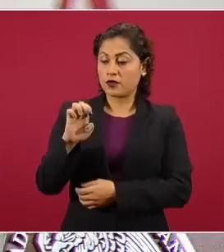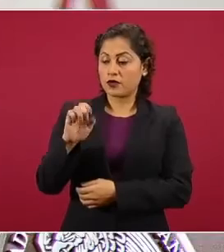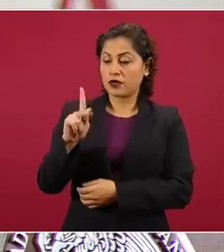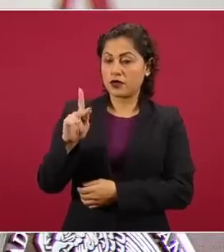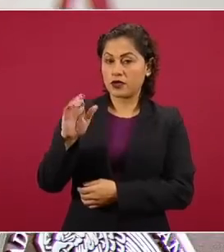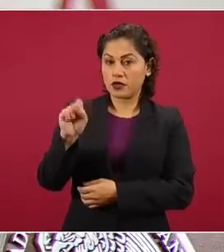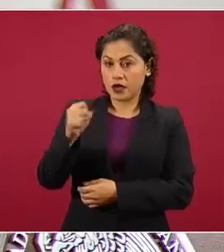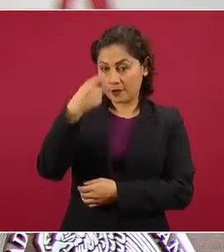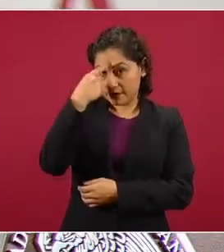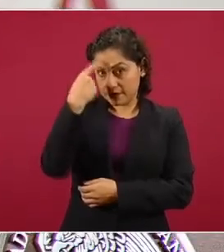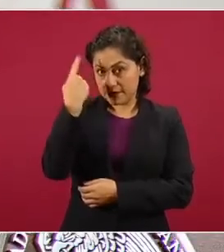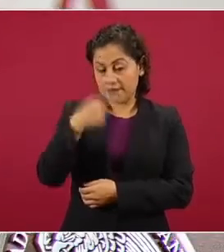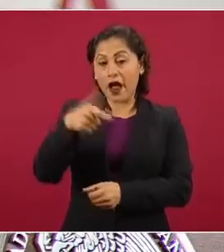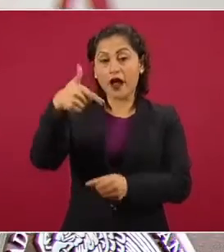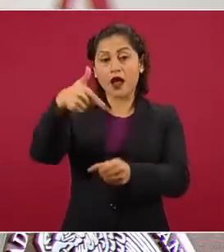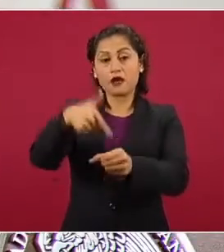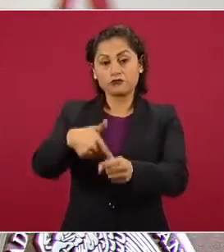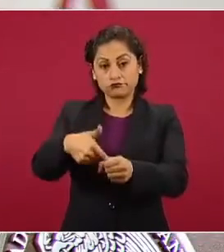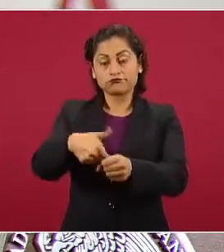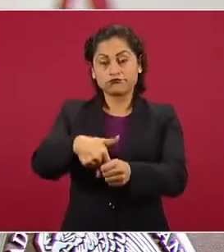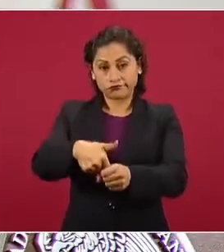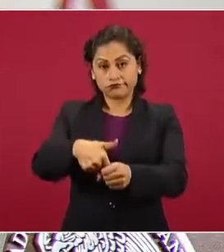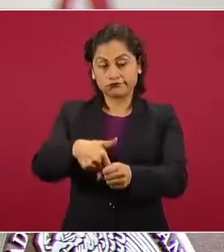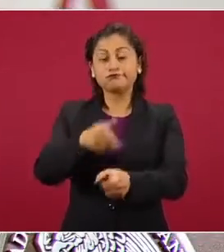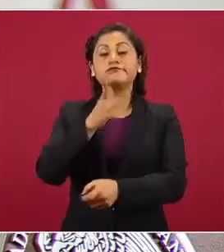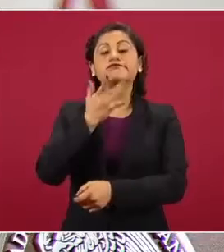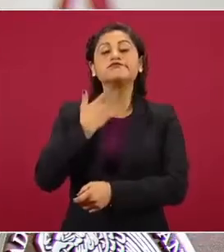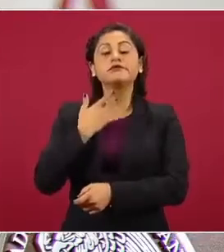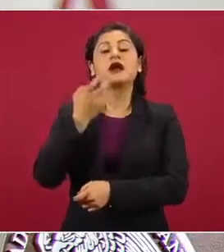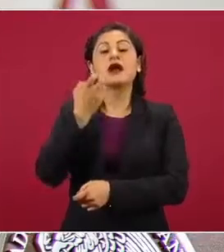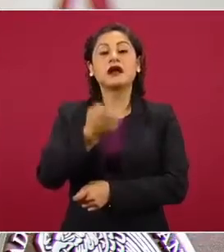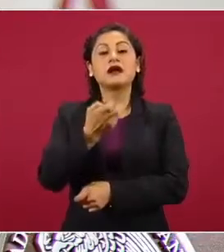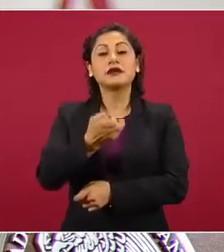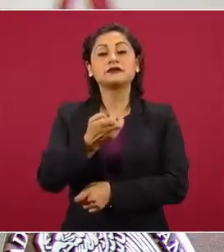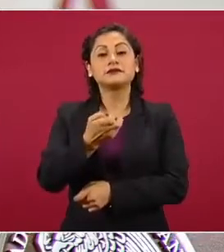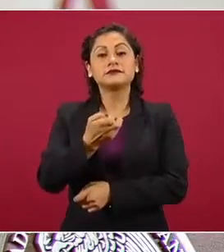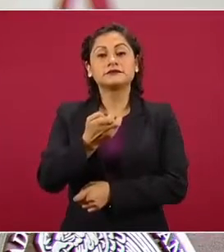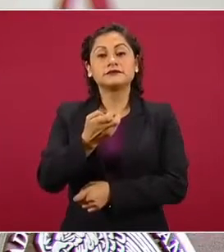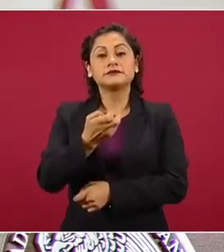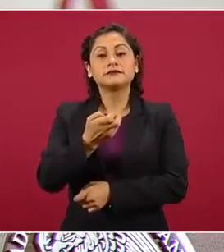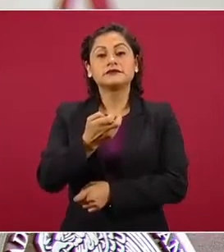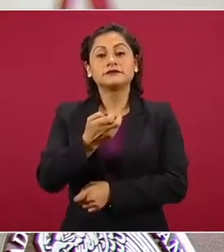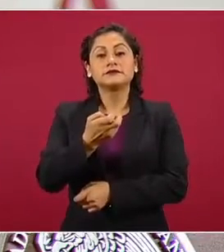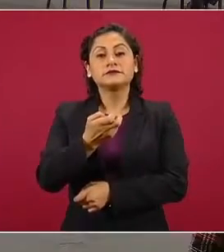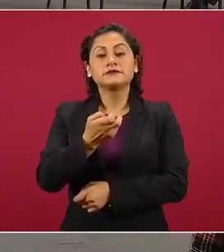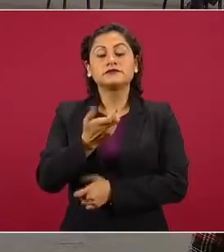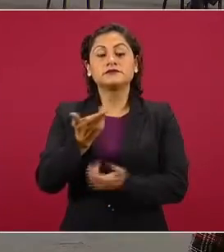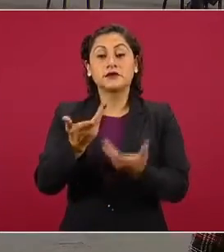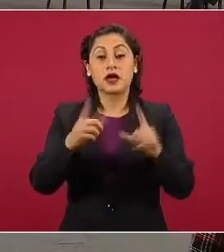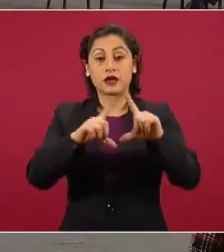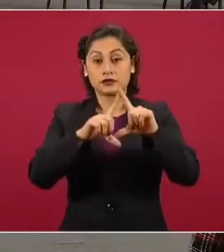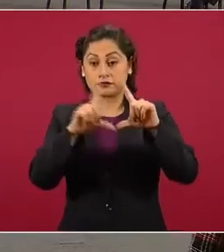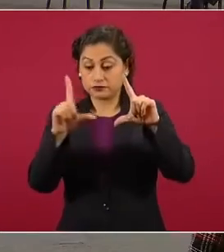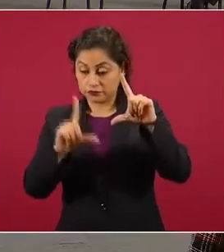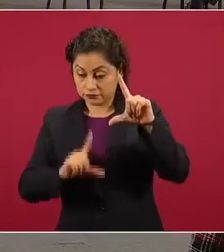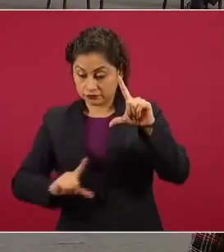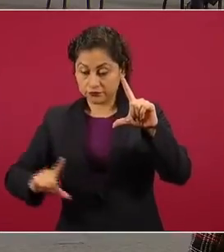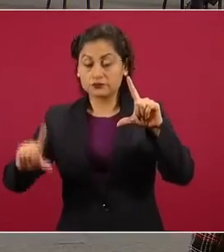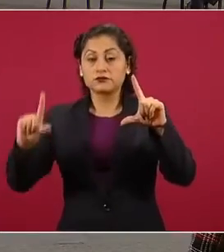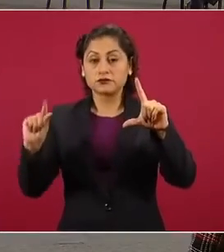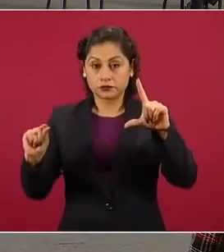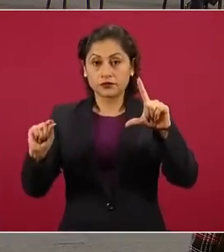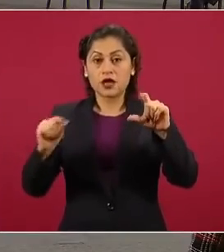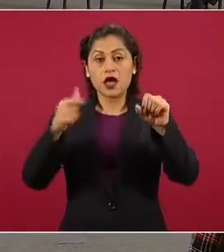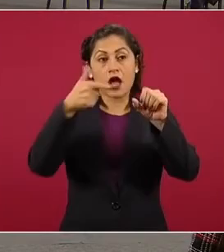manera que las gasolinas empiezan a cerrar la brecha entre su precio en México y su precio